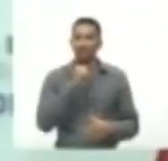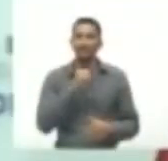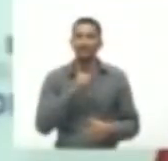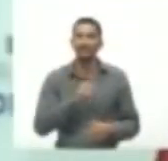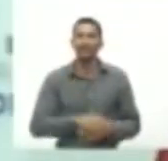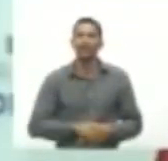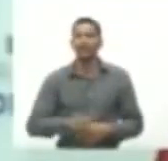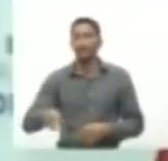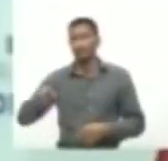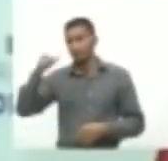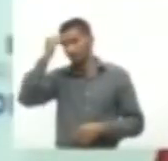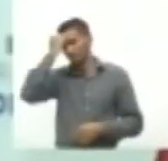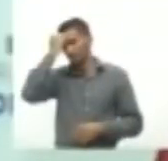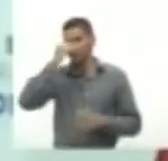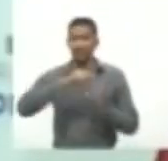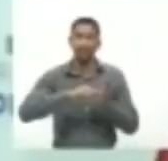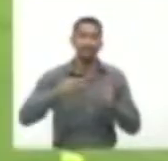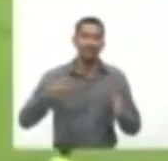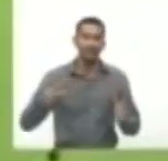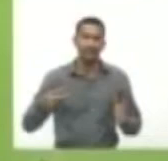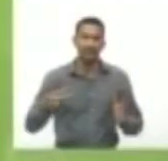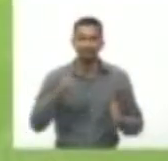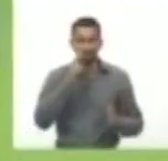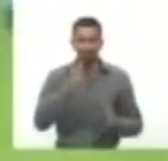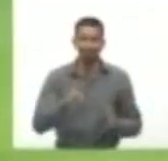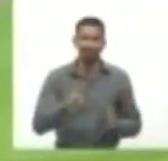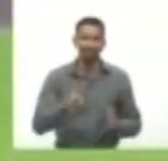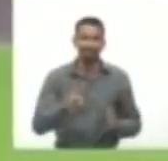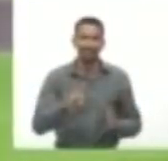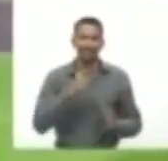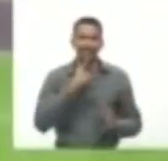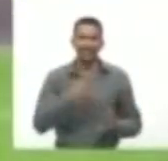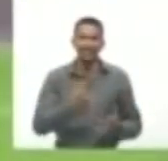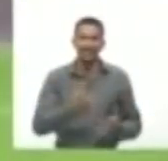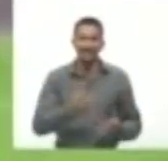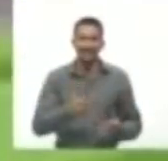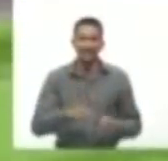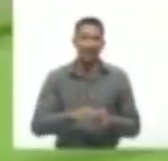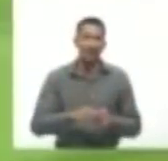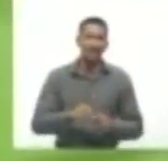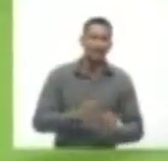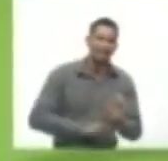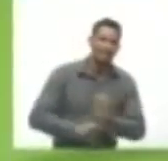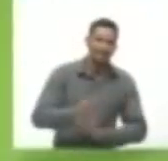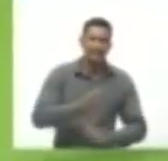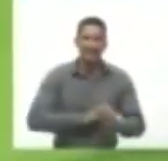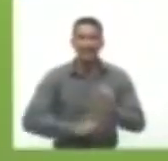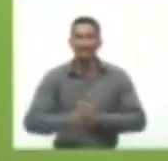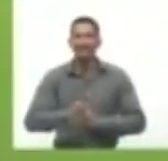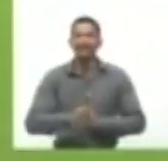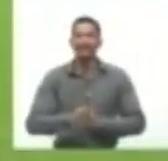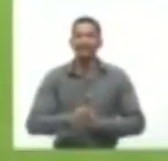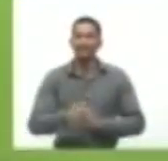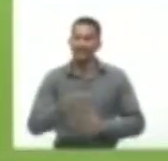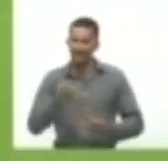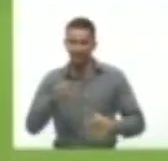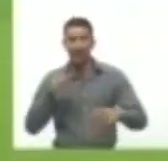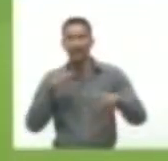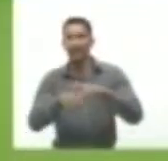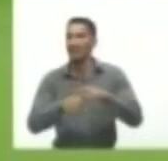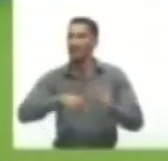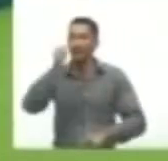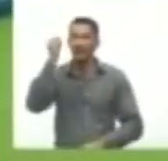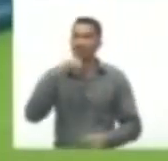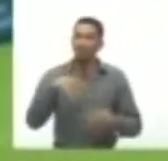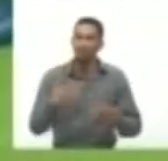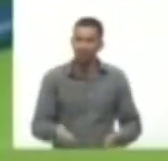el Pisi Restrepo, un técnico que ha preferido cerrar partidos que buscarlos, apostando más a no perder que a ganar y a puertas de quedar